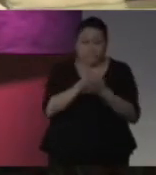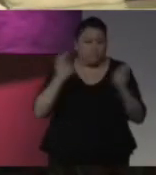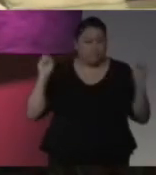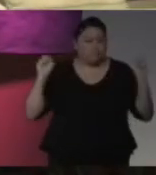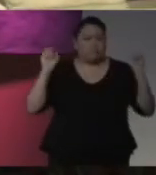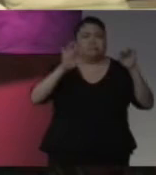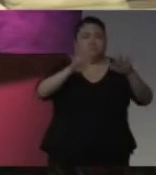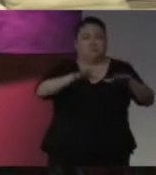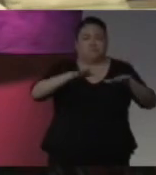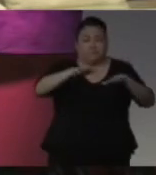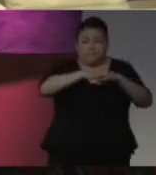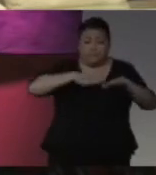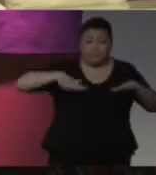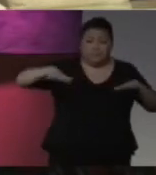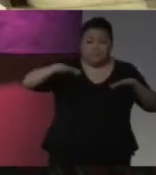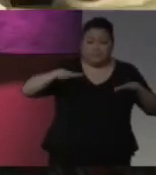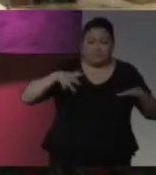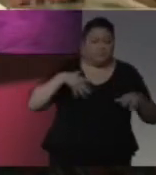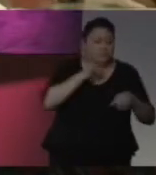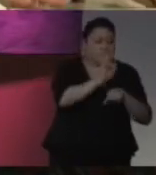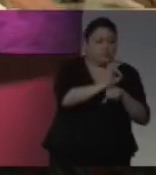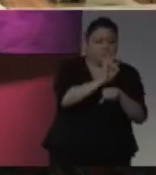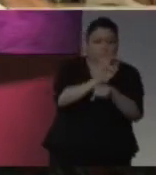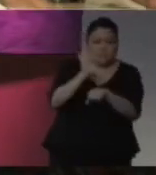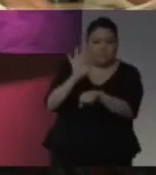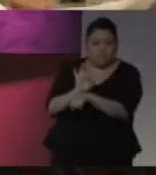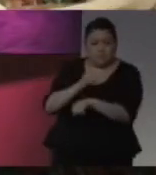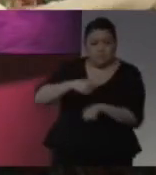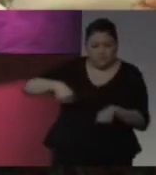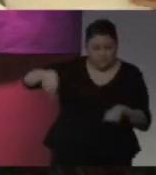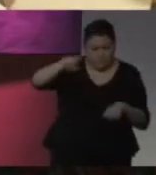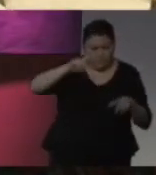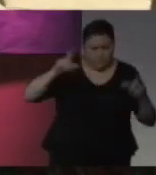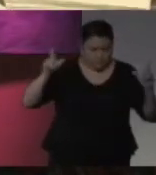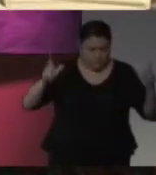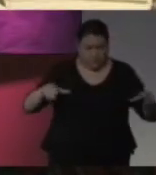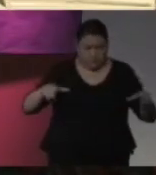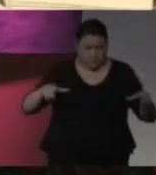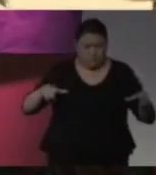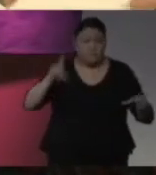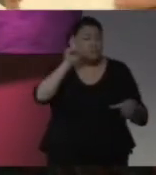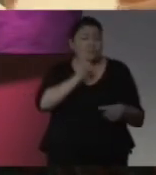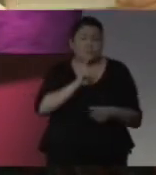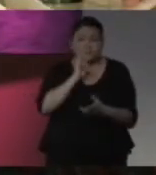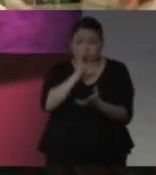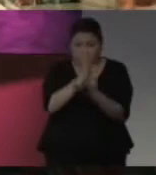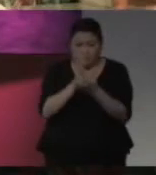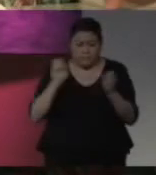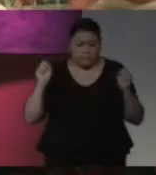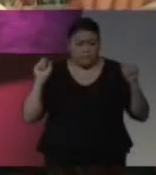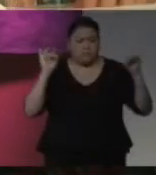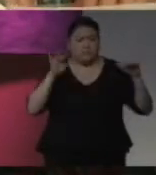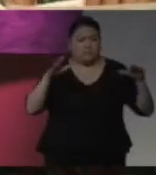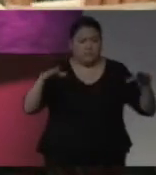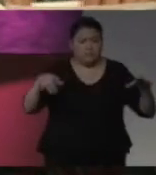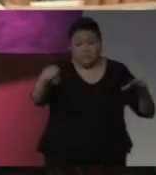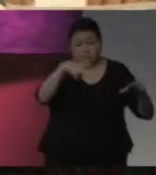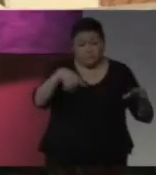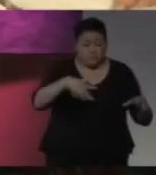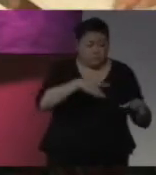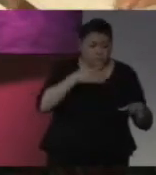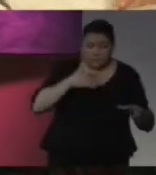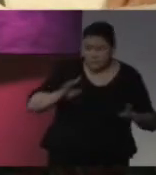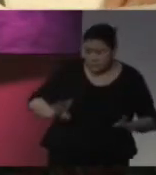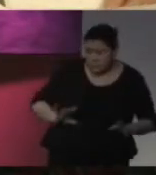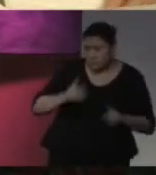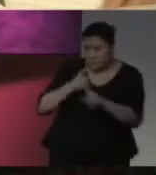creando un espacio seguro de expresión, puras mujeres con la gracia de aceptar todas